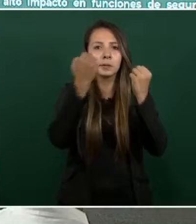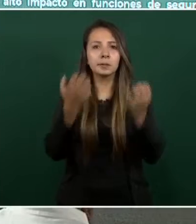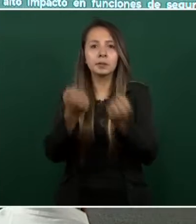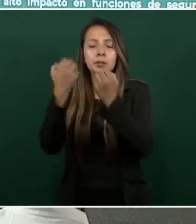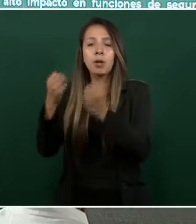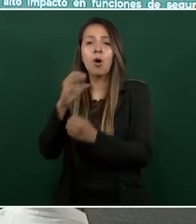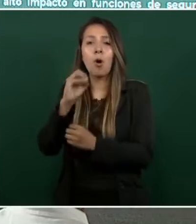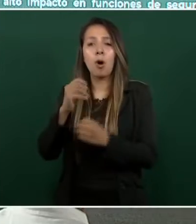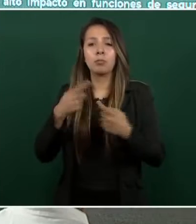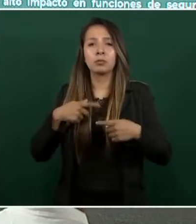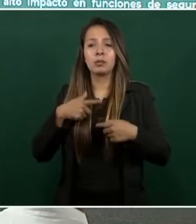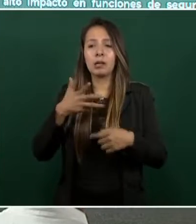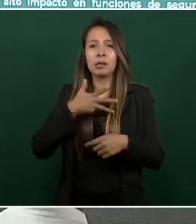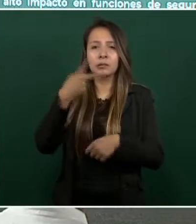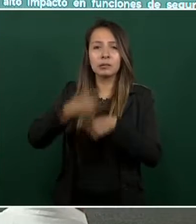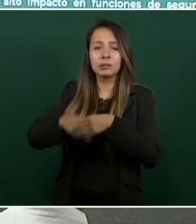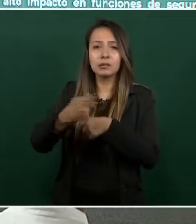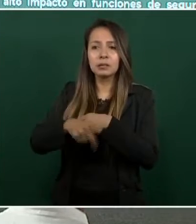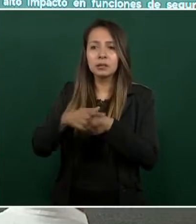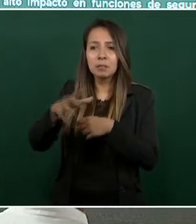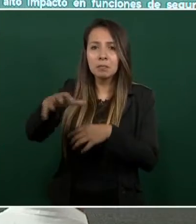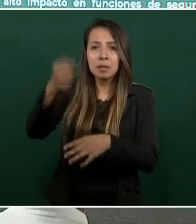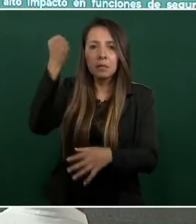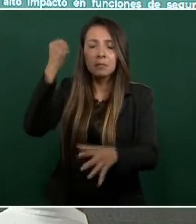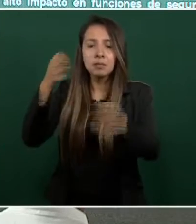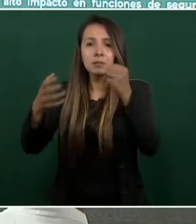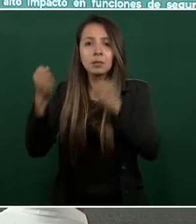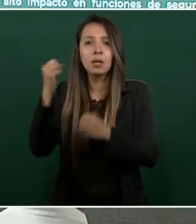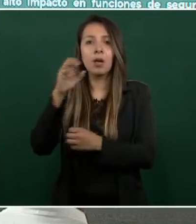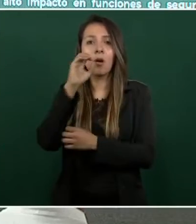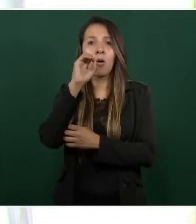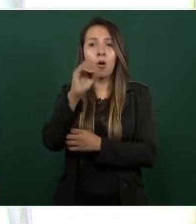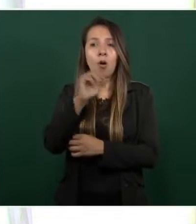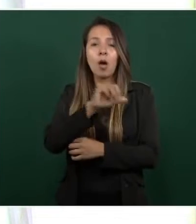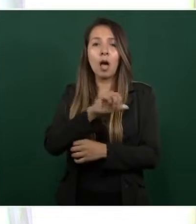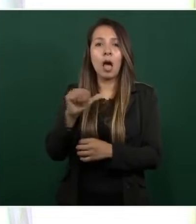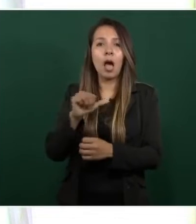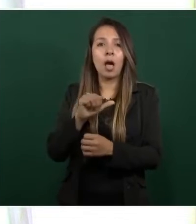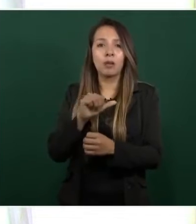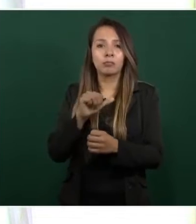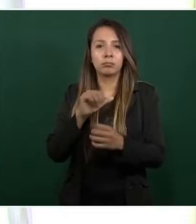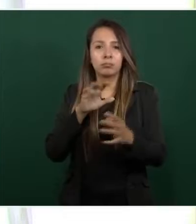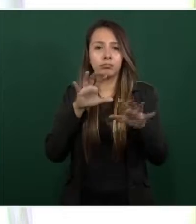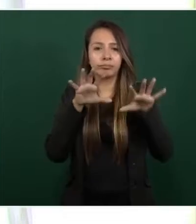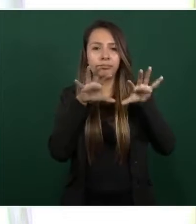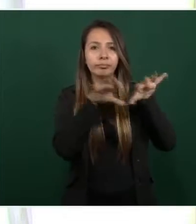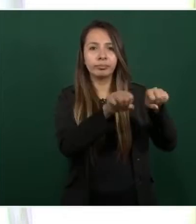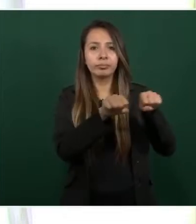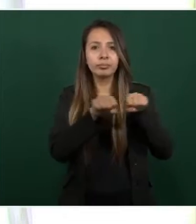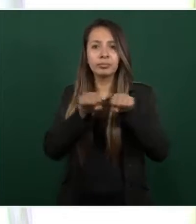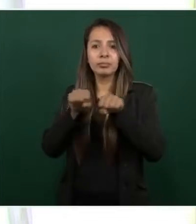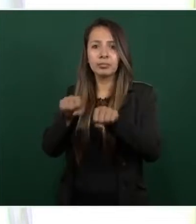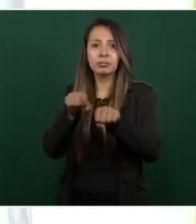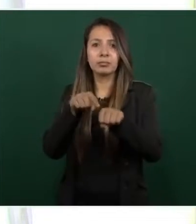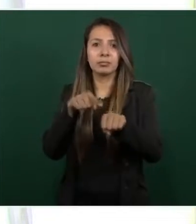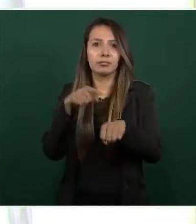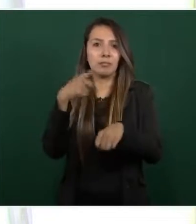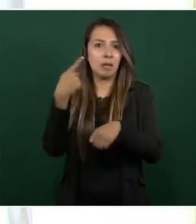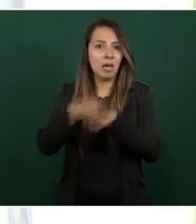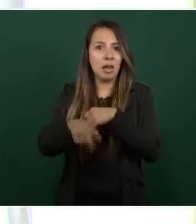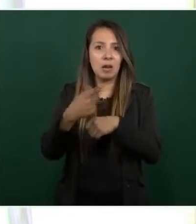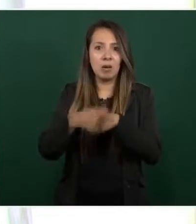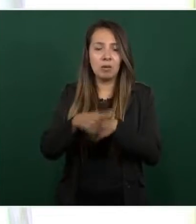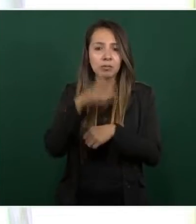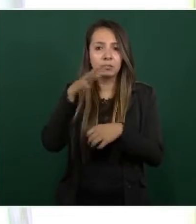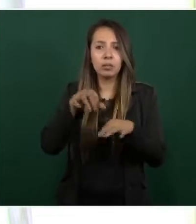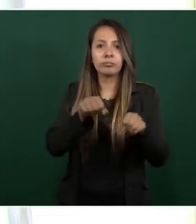resolver situaciones de alto riesgo, traslado de reos de alta peligrosidad, búsqueda, localización y desactivación de artefactos